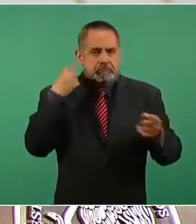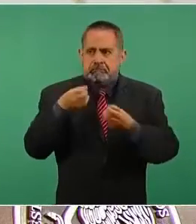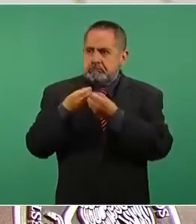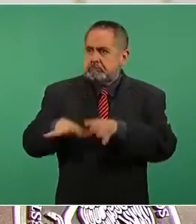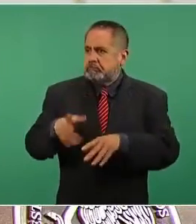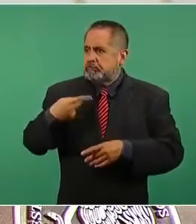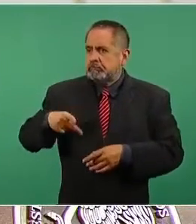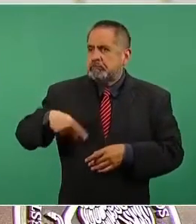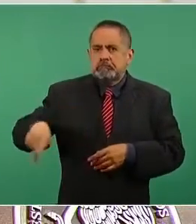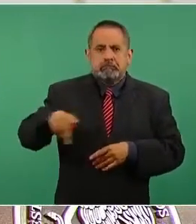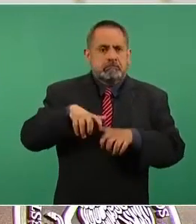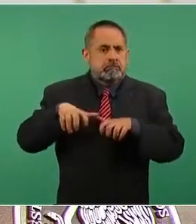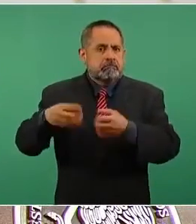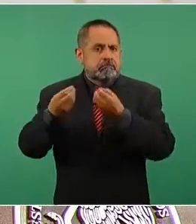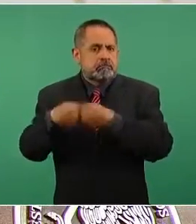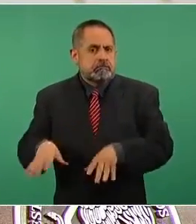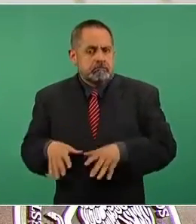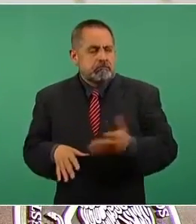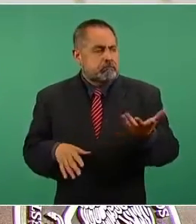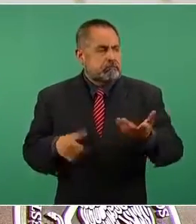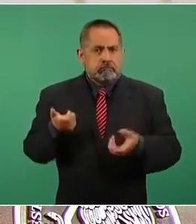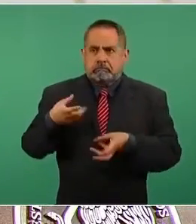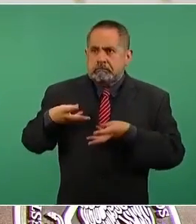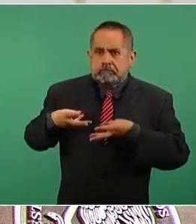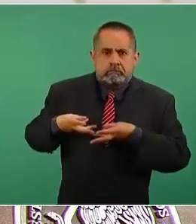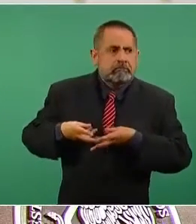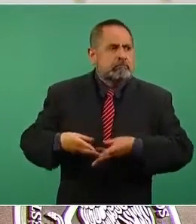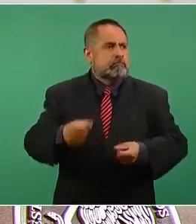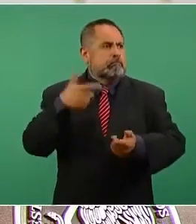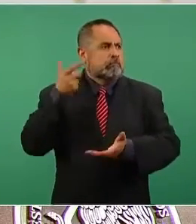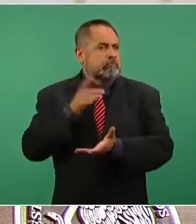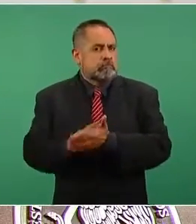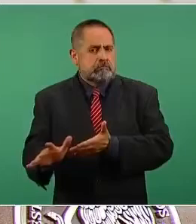pueblo, para la hacienda pública.